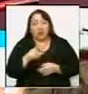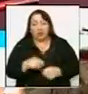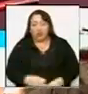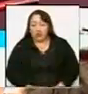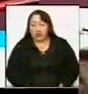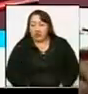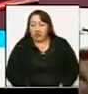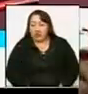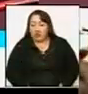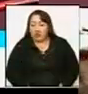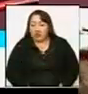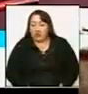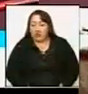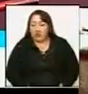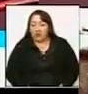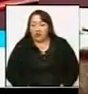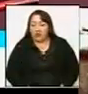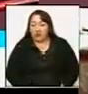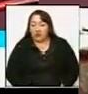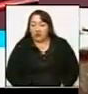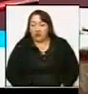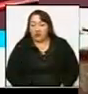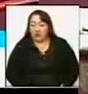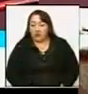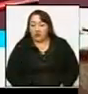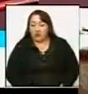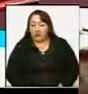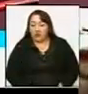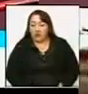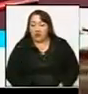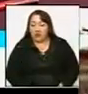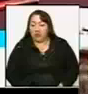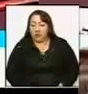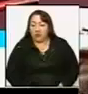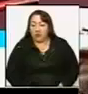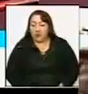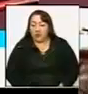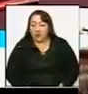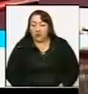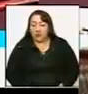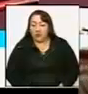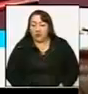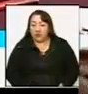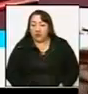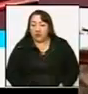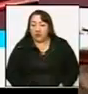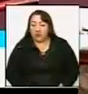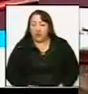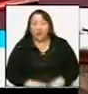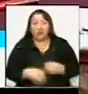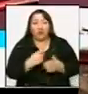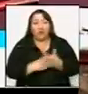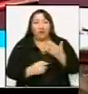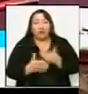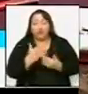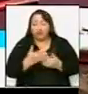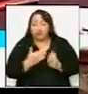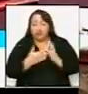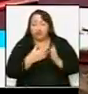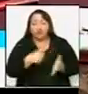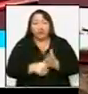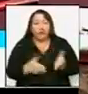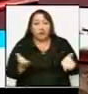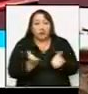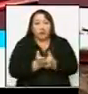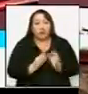ahí, entonces eso ha sido un impedimento. Entonces yo creo que lo que tenemos que buscar fórmulas que faciliten y que se presente